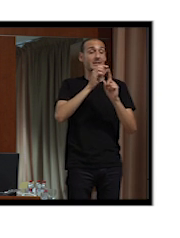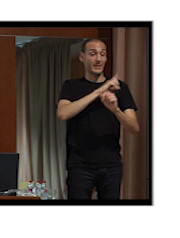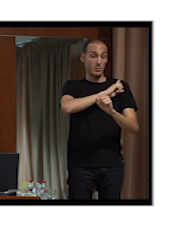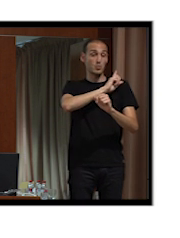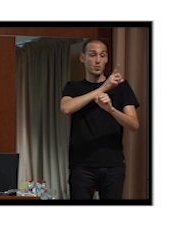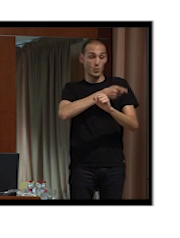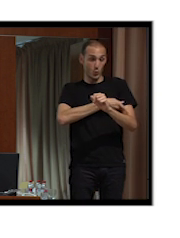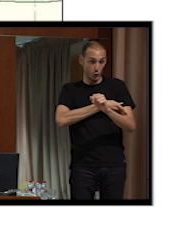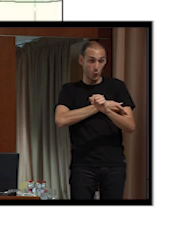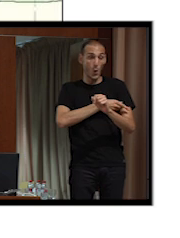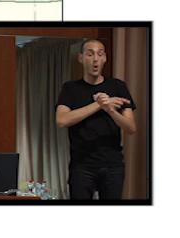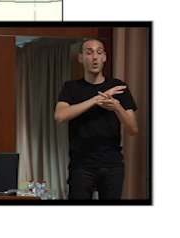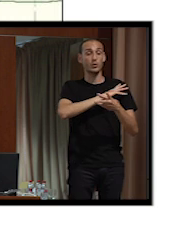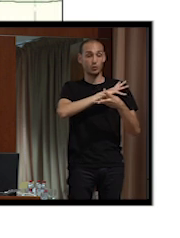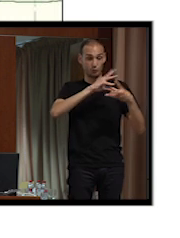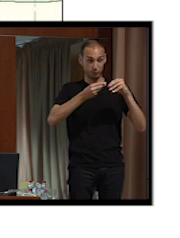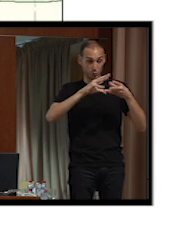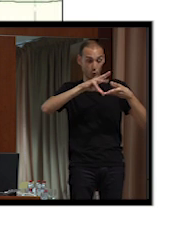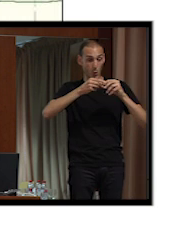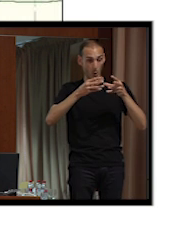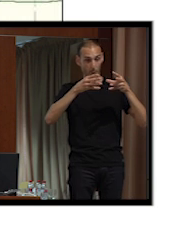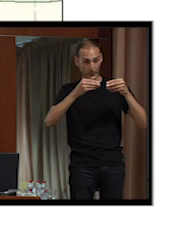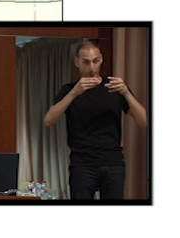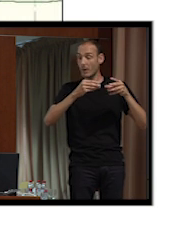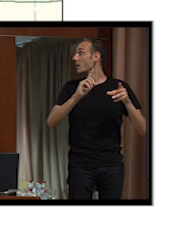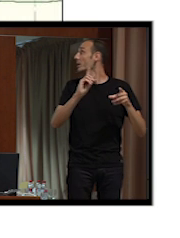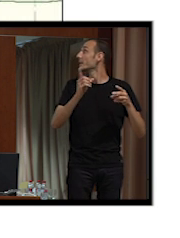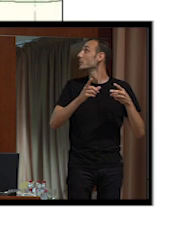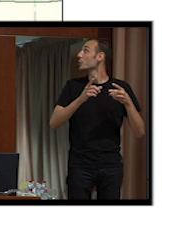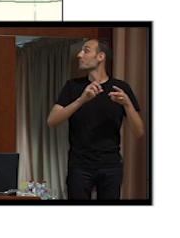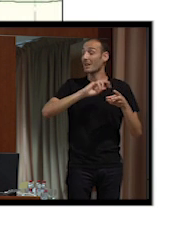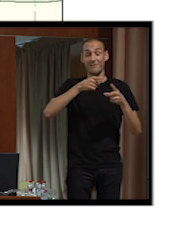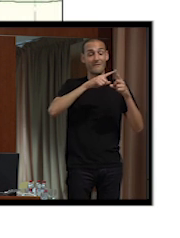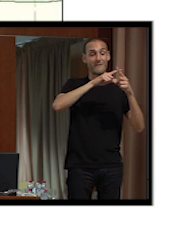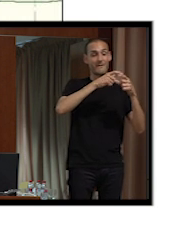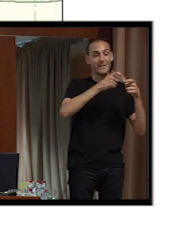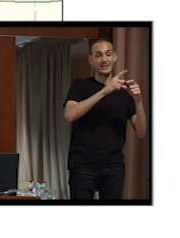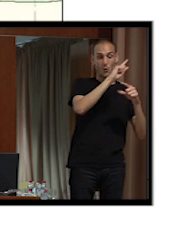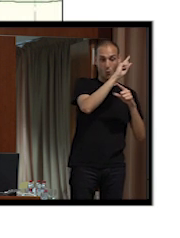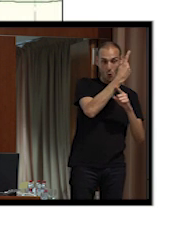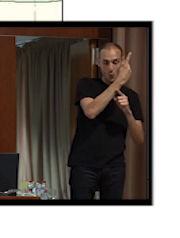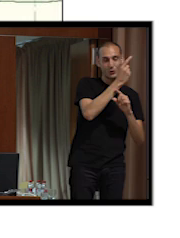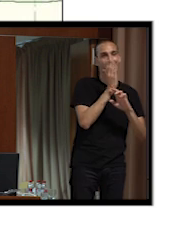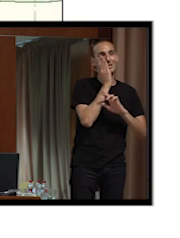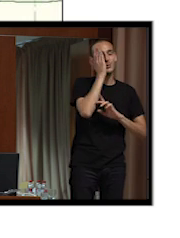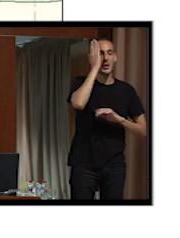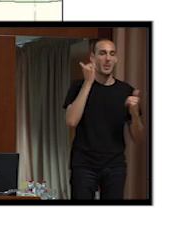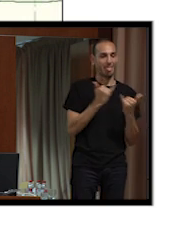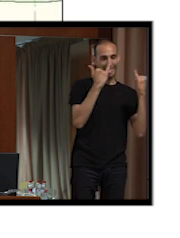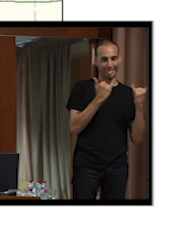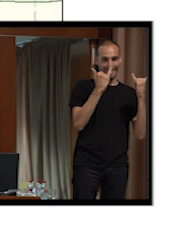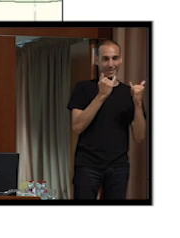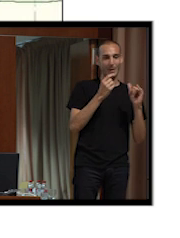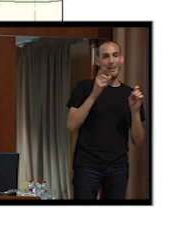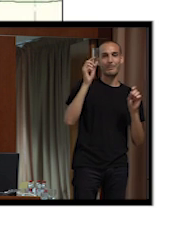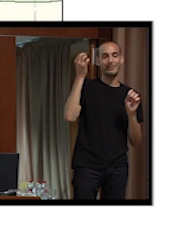los movimientos oculares. Y así, la fase 1, que es el sueño más superficial, que es el sueño el que te despierta el paso de una mosca, es una